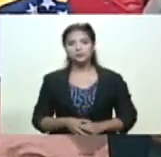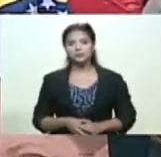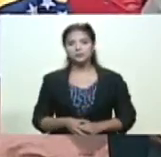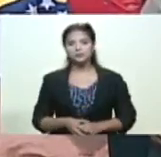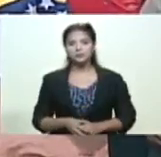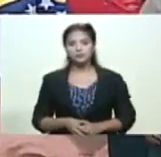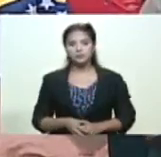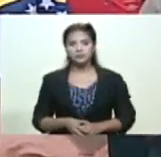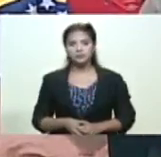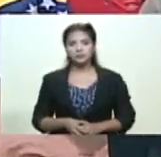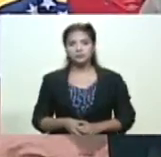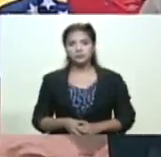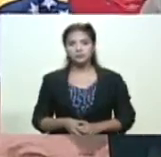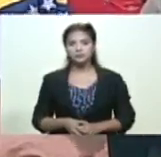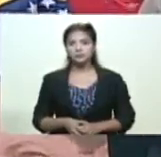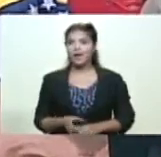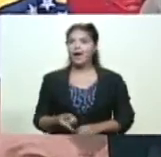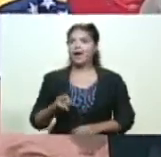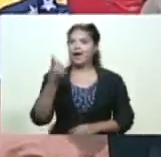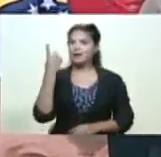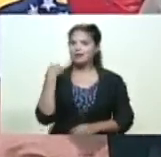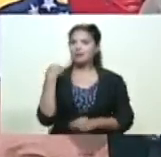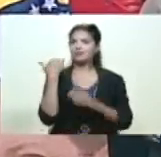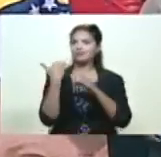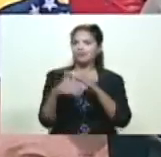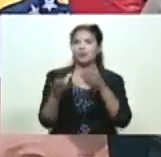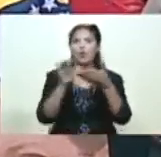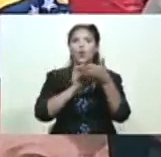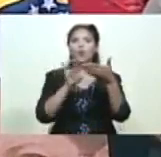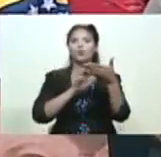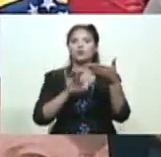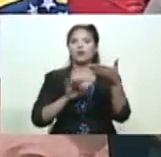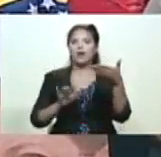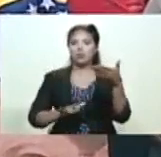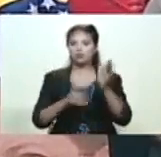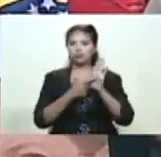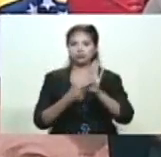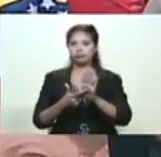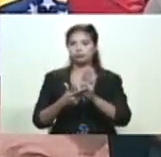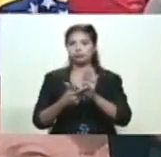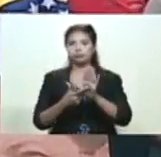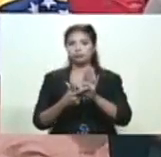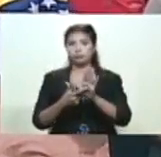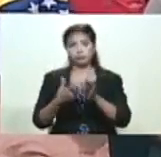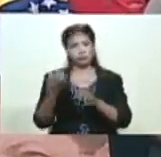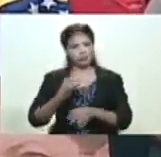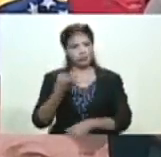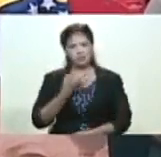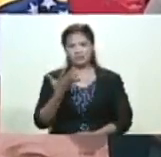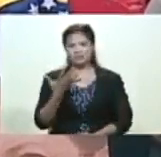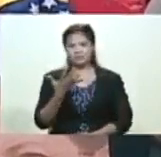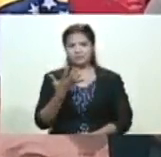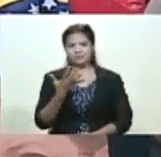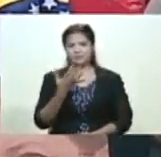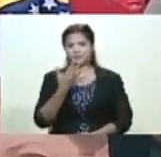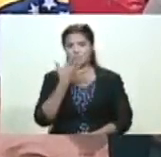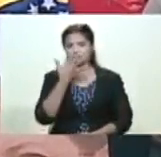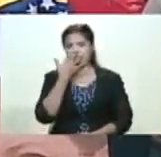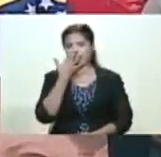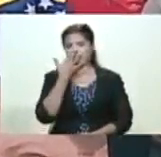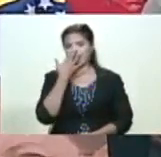sacó ayer un comunicado verdaderamente miserable,